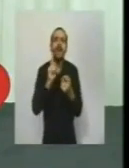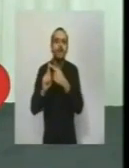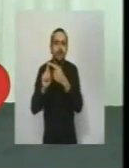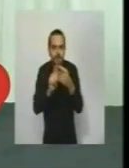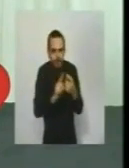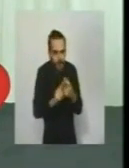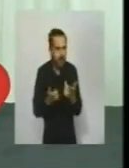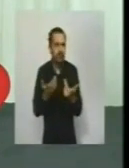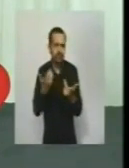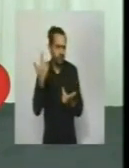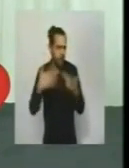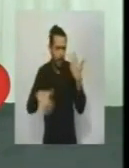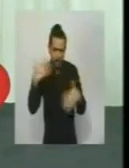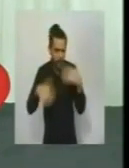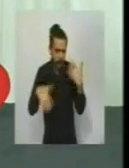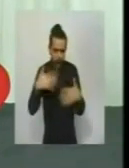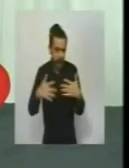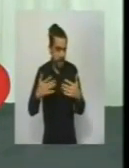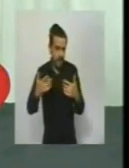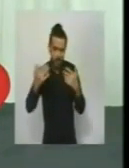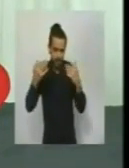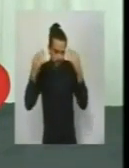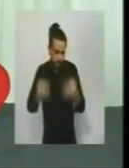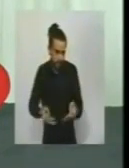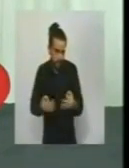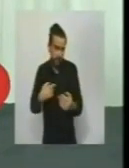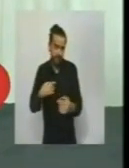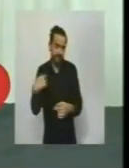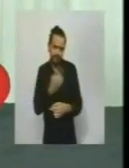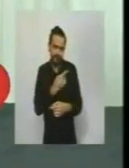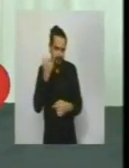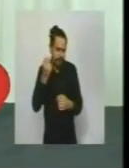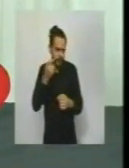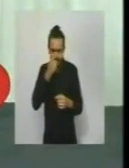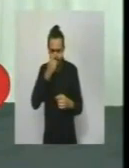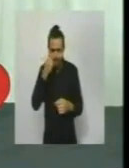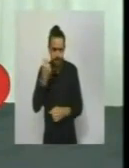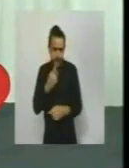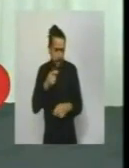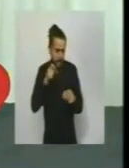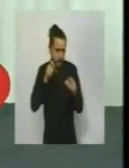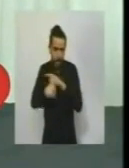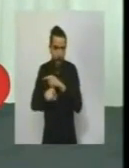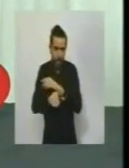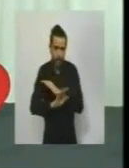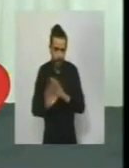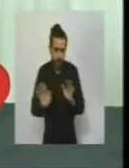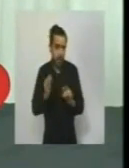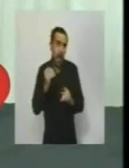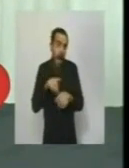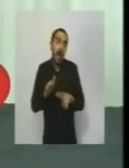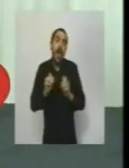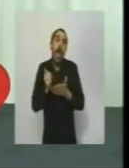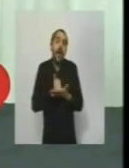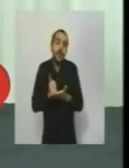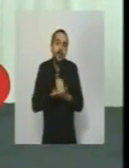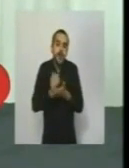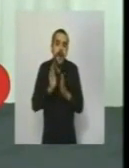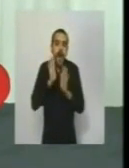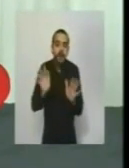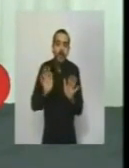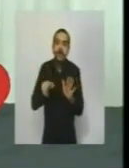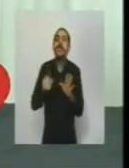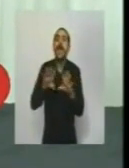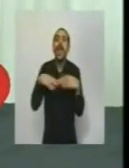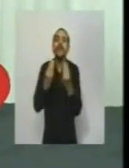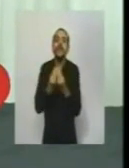fue en urgente como son estos casos, así que ya está toda la situación a la espera de los resultados. Es importante